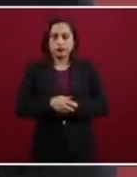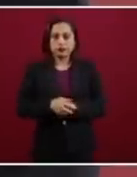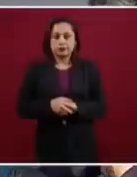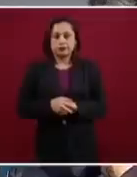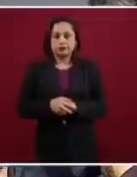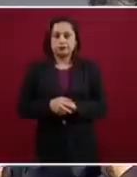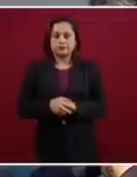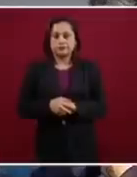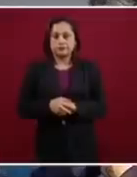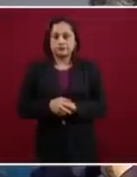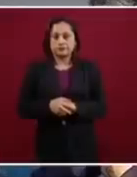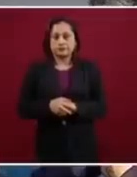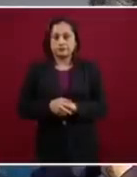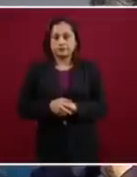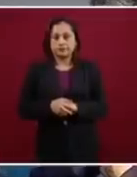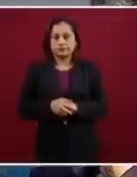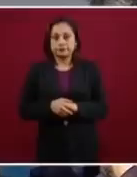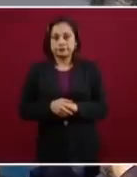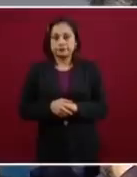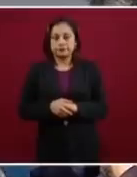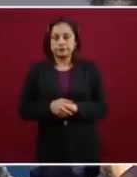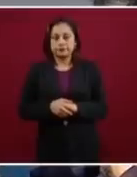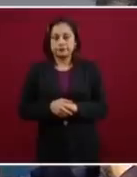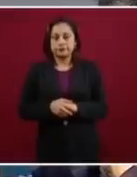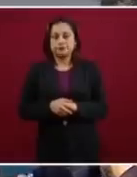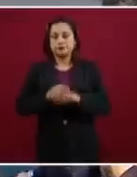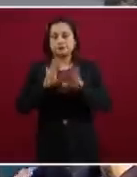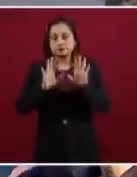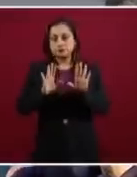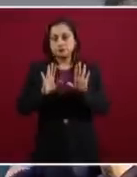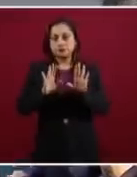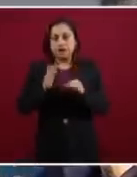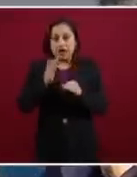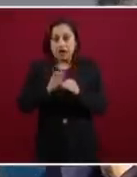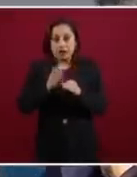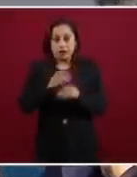desde luego el tiempo lo dirá